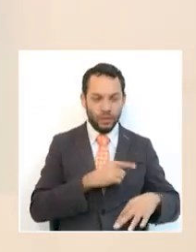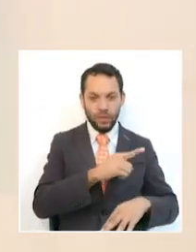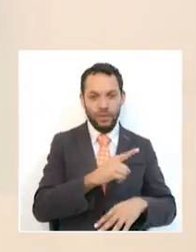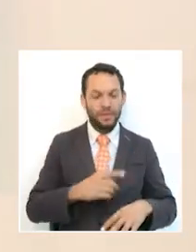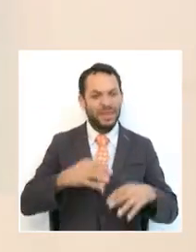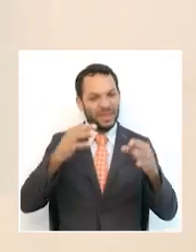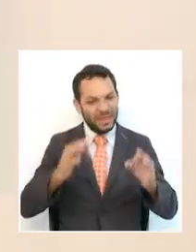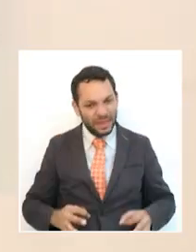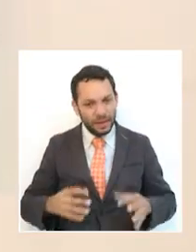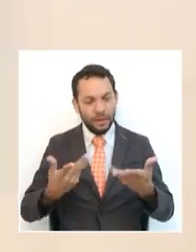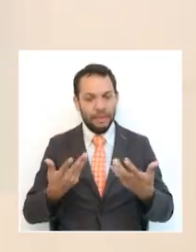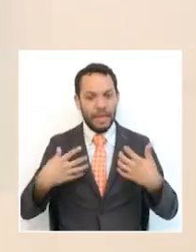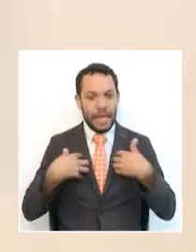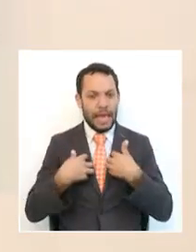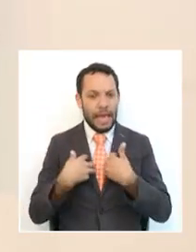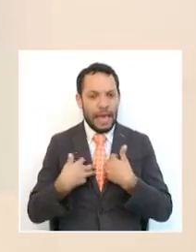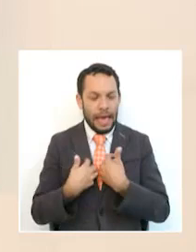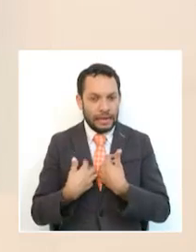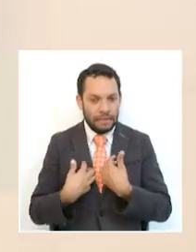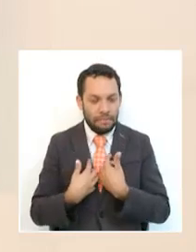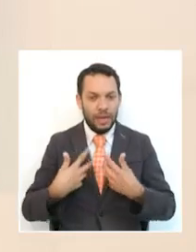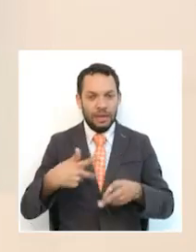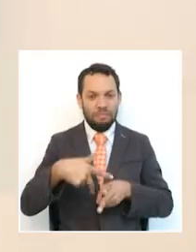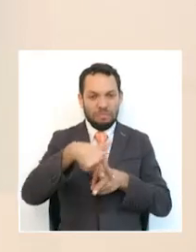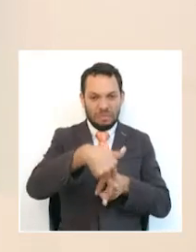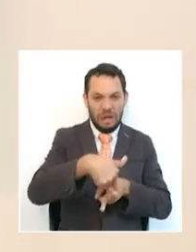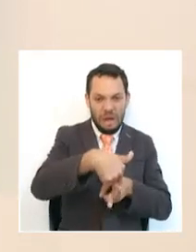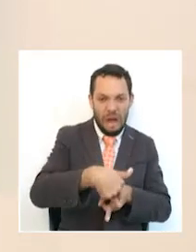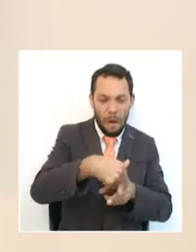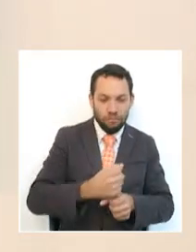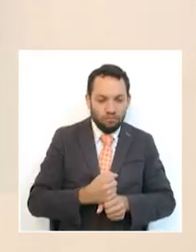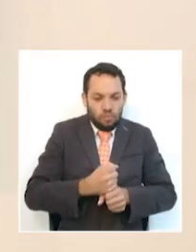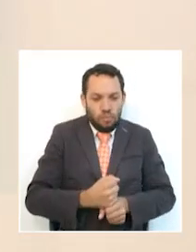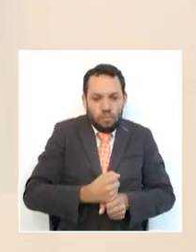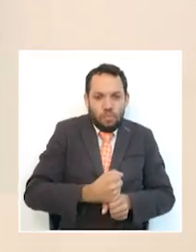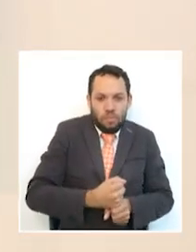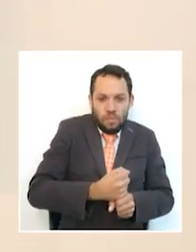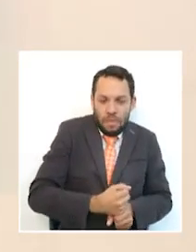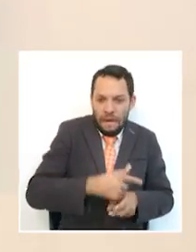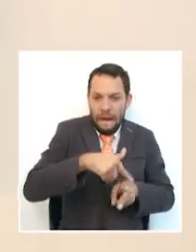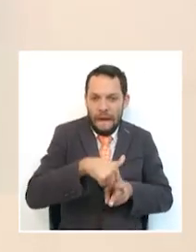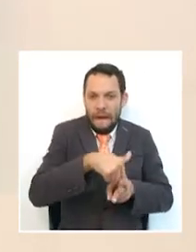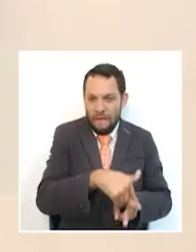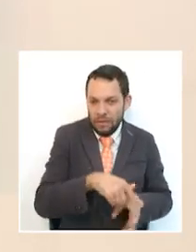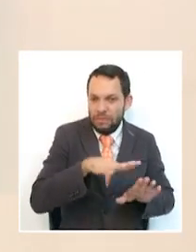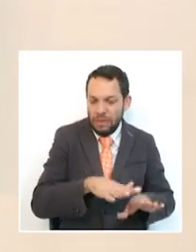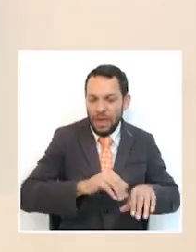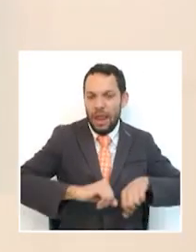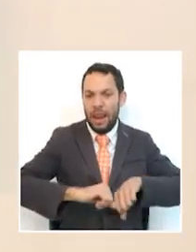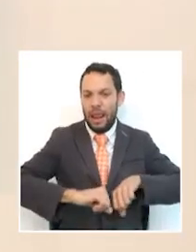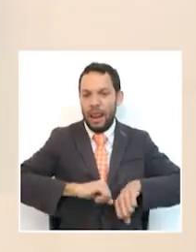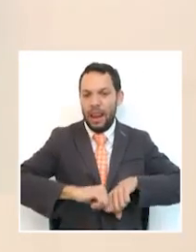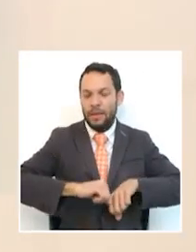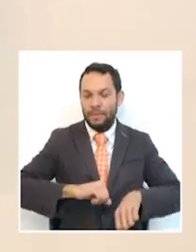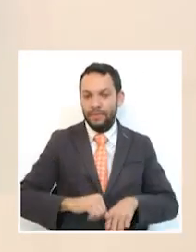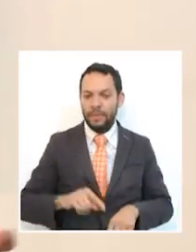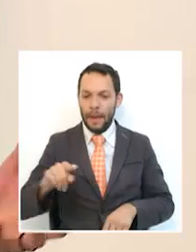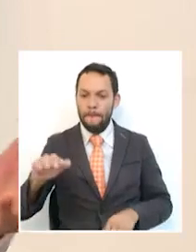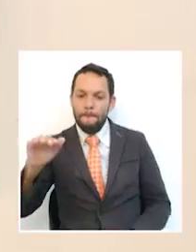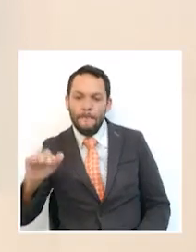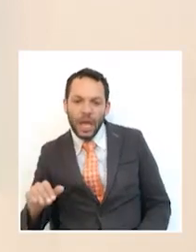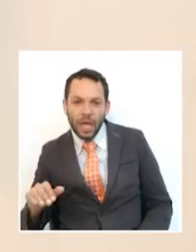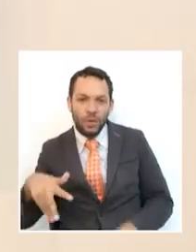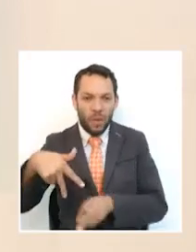como ponies de otros caballos llamas a esas actividades una pony estaba en embarazo